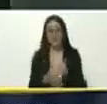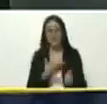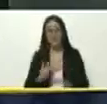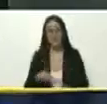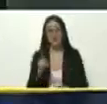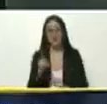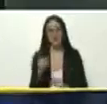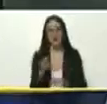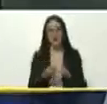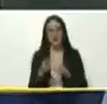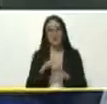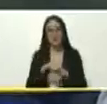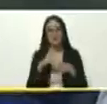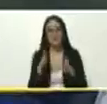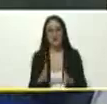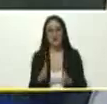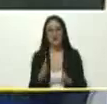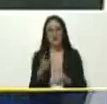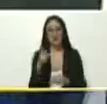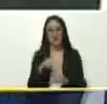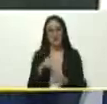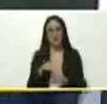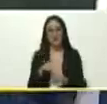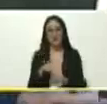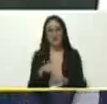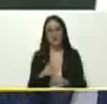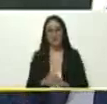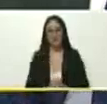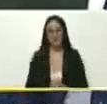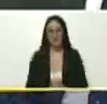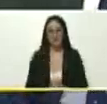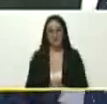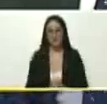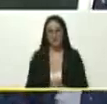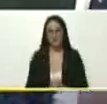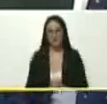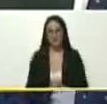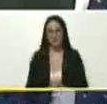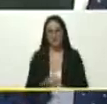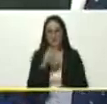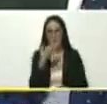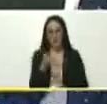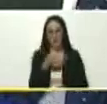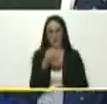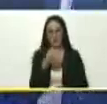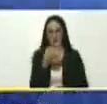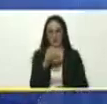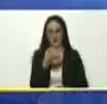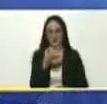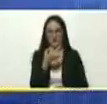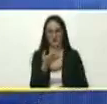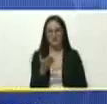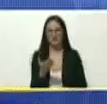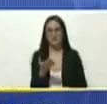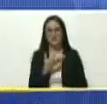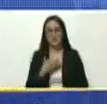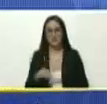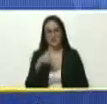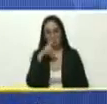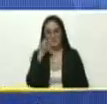Economía y ministro del Poder Popular para el Petróleo. Buenas tardes, querido presidente Nicolás